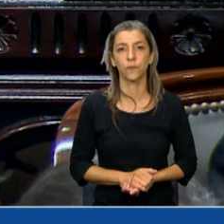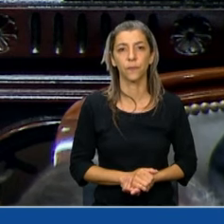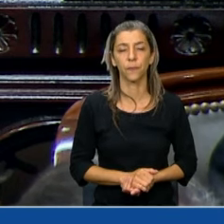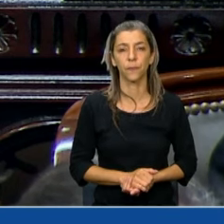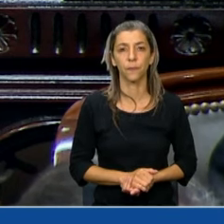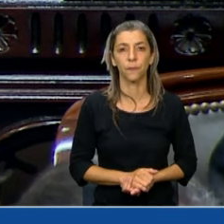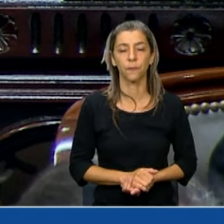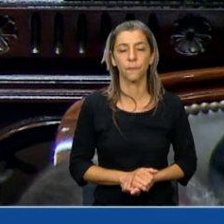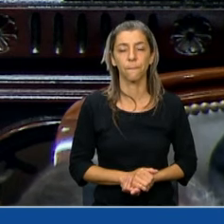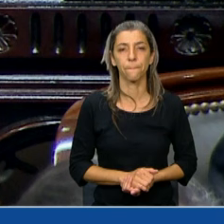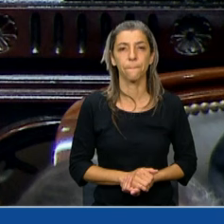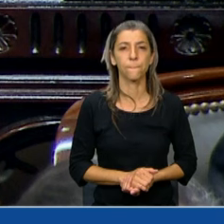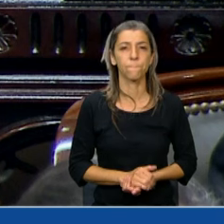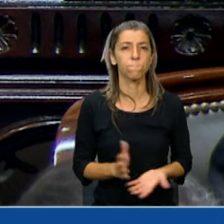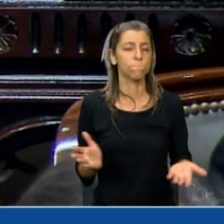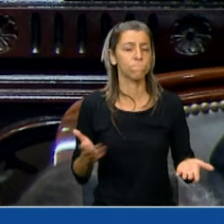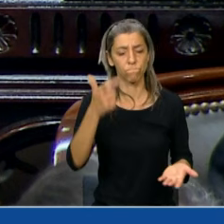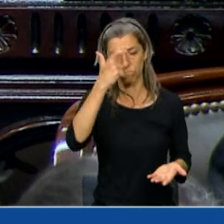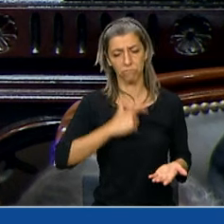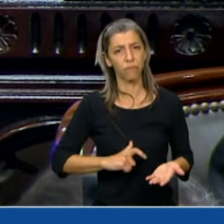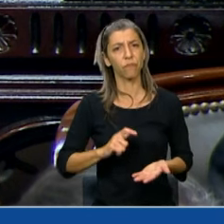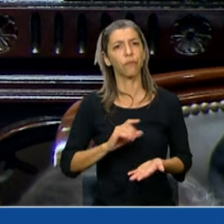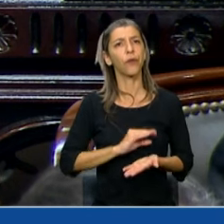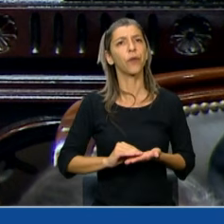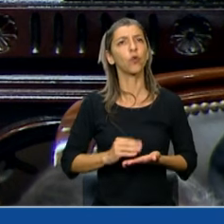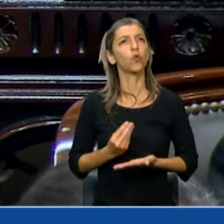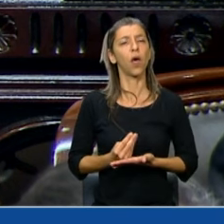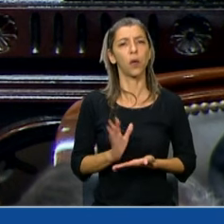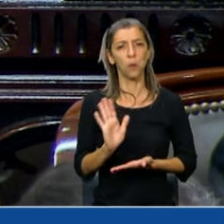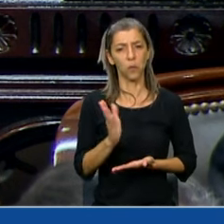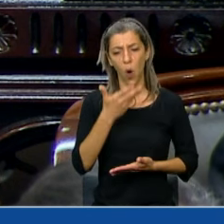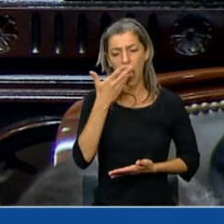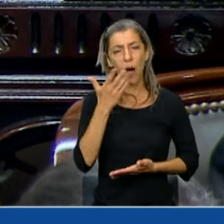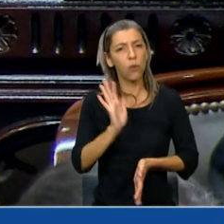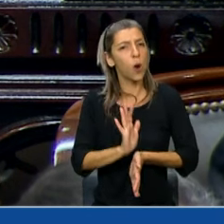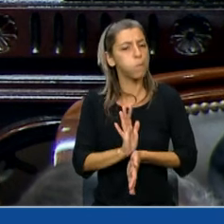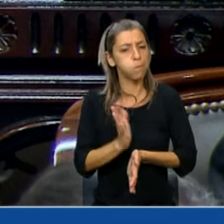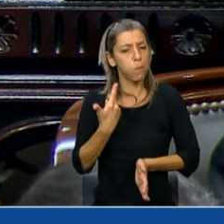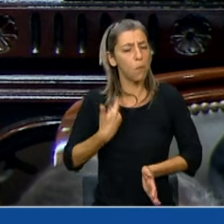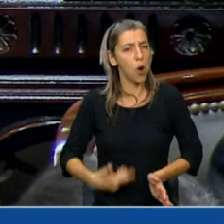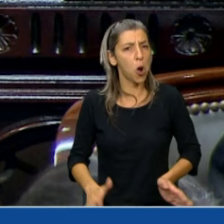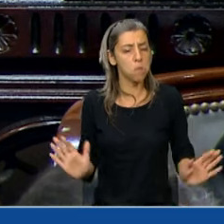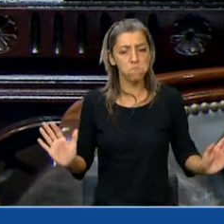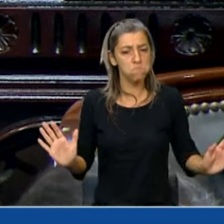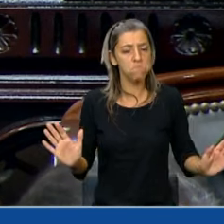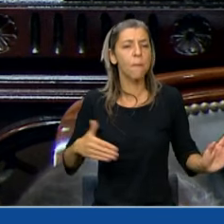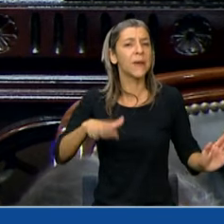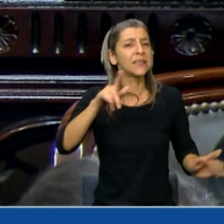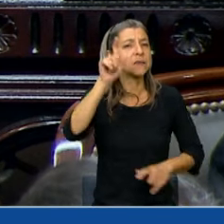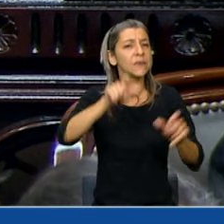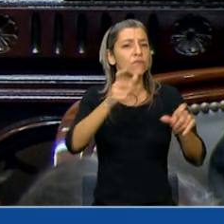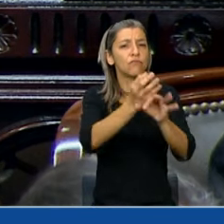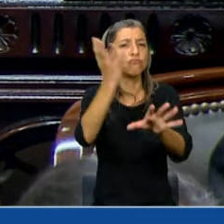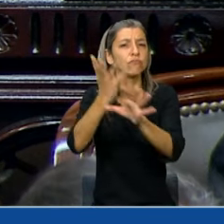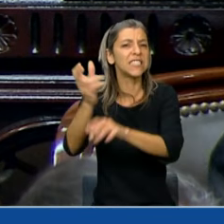todos no como diputado nacional le quiero hablar a todos y sobre todo las científicas y a los